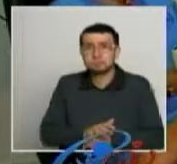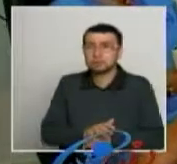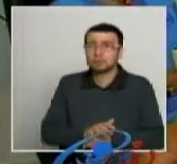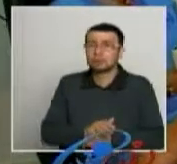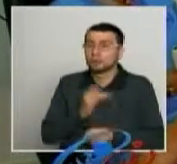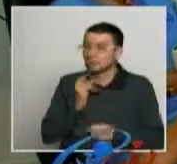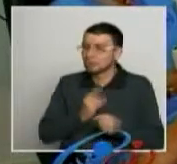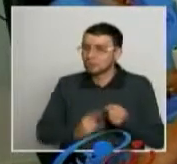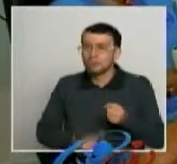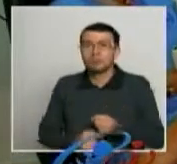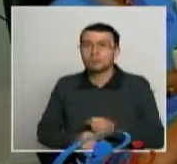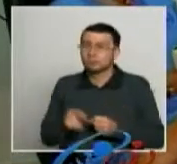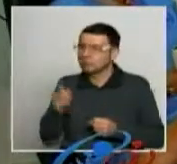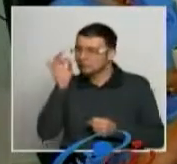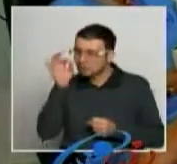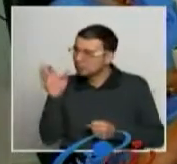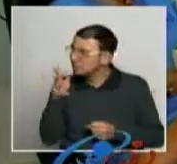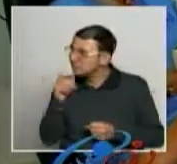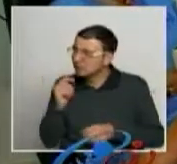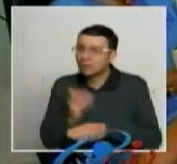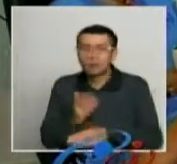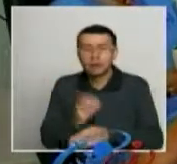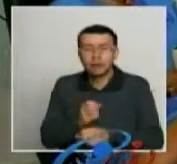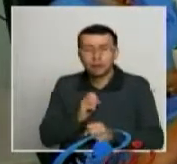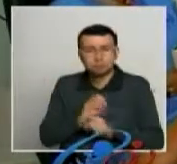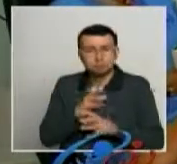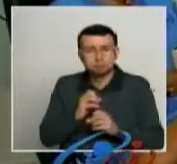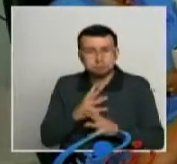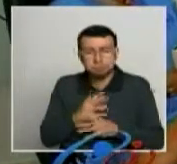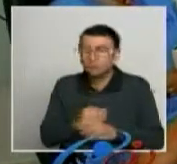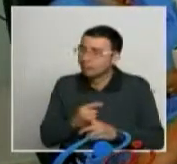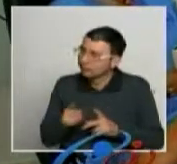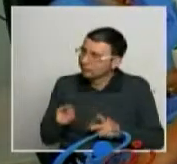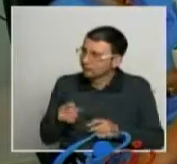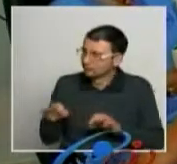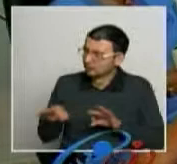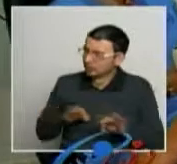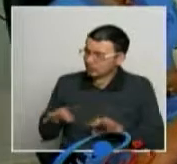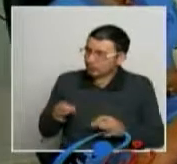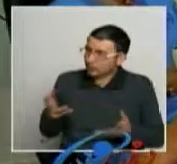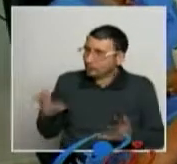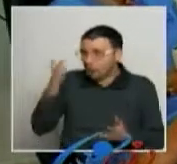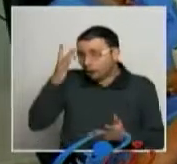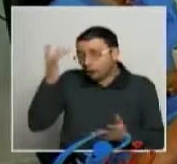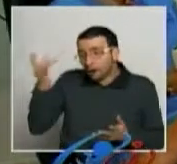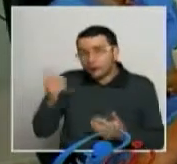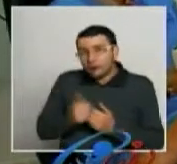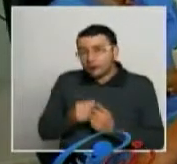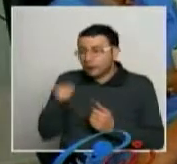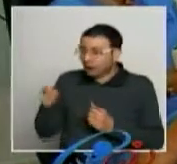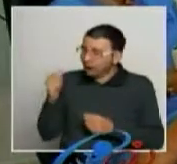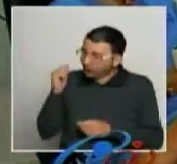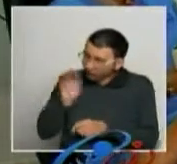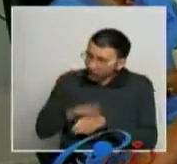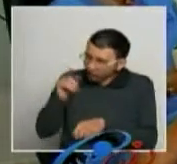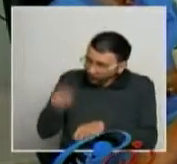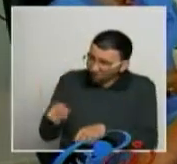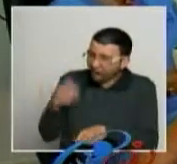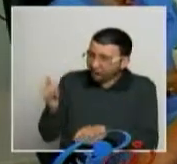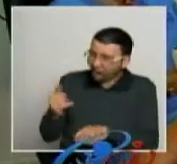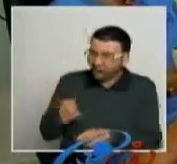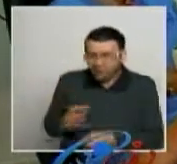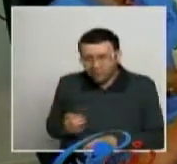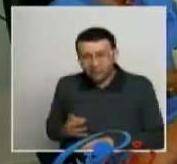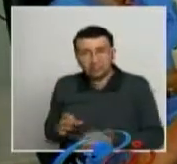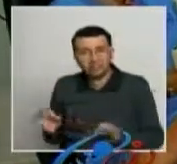de pronto sea alguna incompetencia valvular, pero no se explica uno bien de que eso le esté causando el problema. Muchas veces